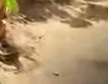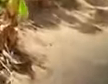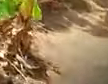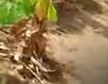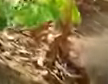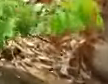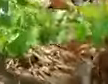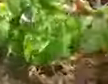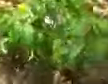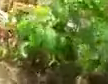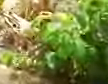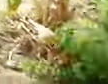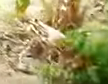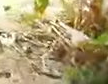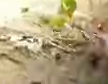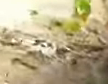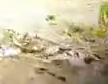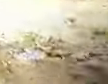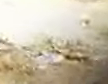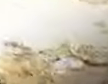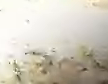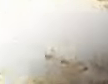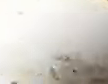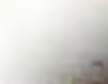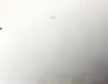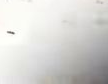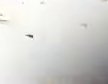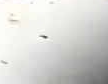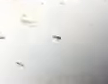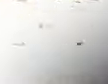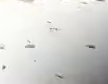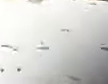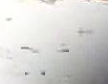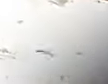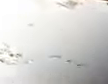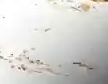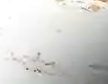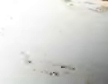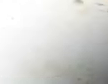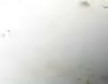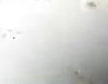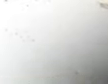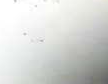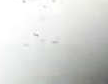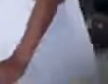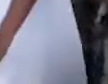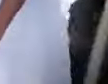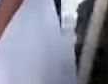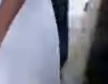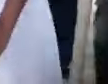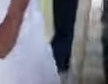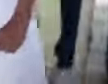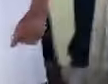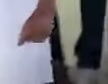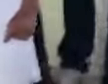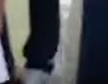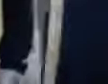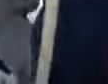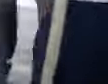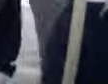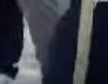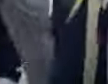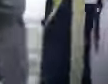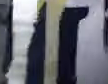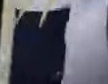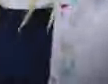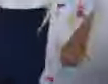10 resguardos indígenas en territorio de 5 de sus municipios, en los cuales se ha reconocido 10 etnias y lenguas diferentes